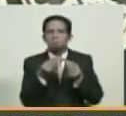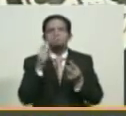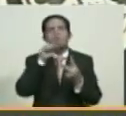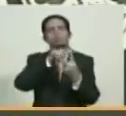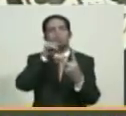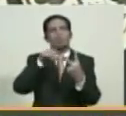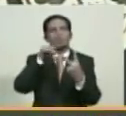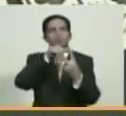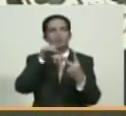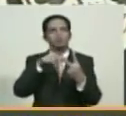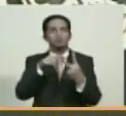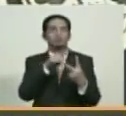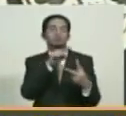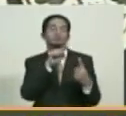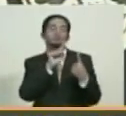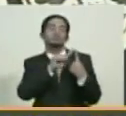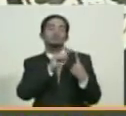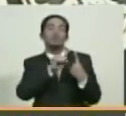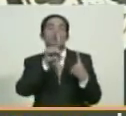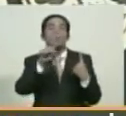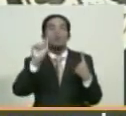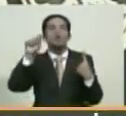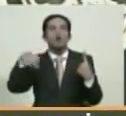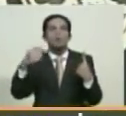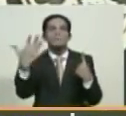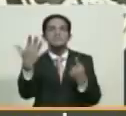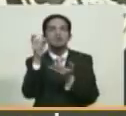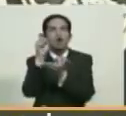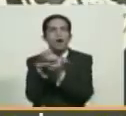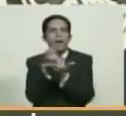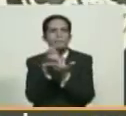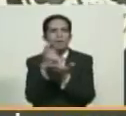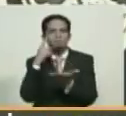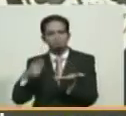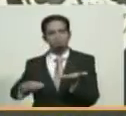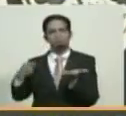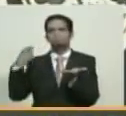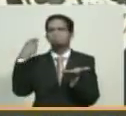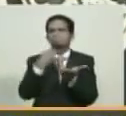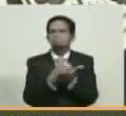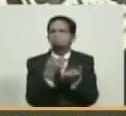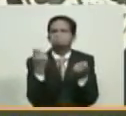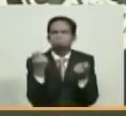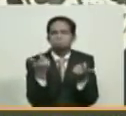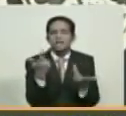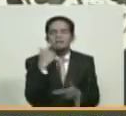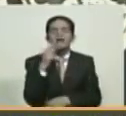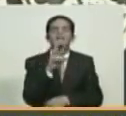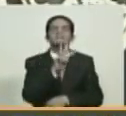presentaciones. La de 1,5 gramos, cuya inversión mínima es de